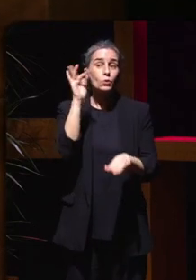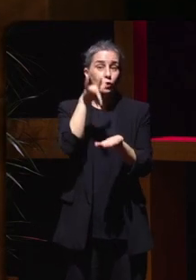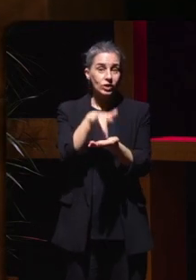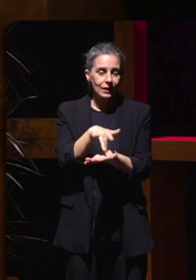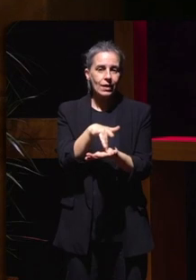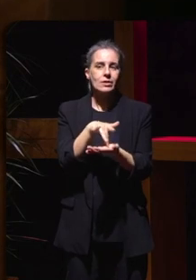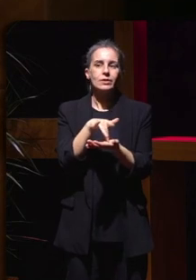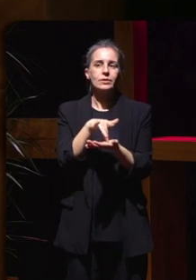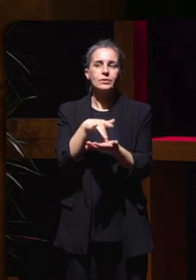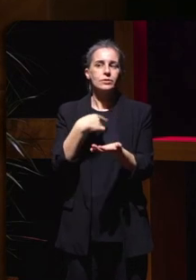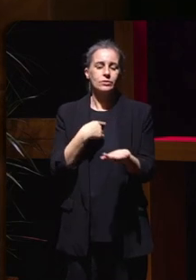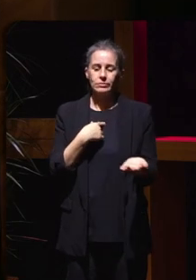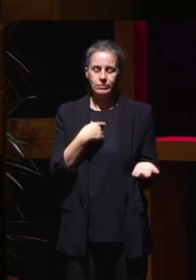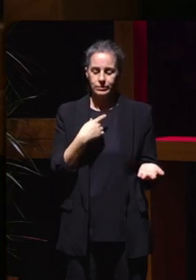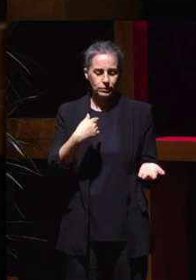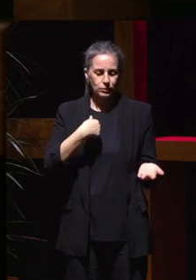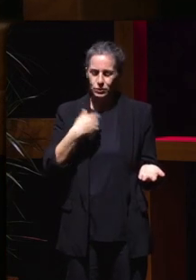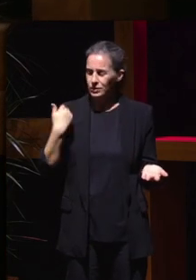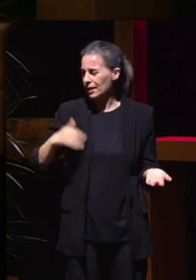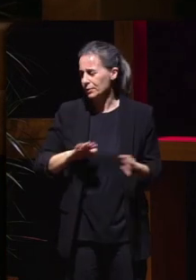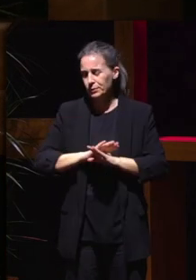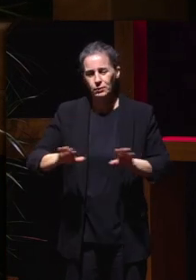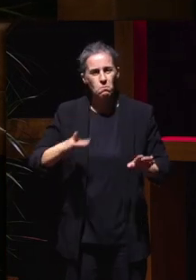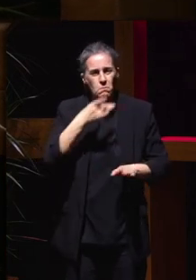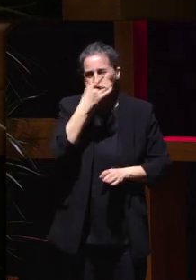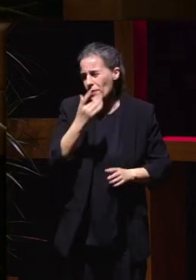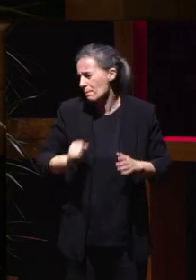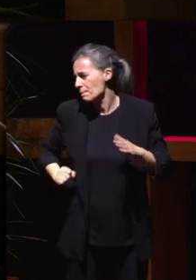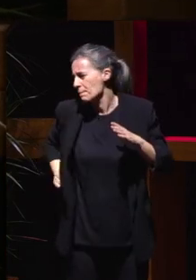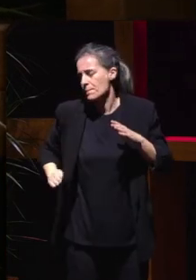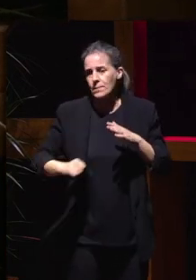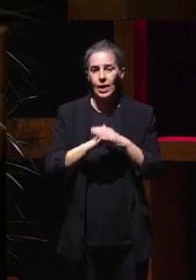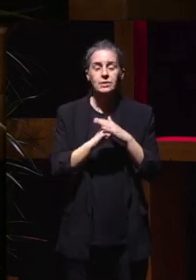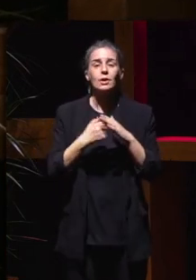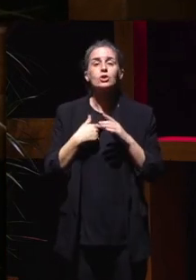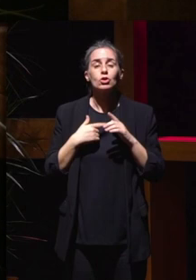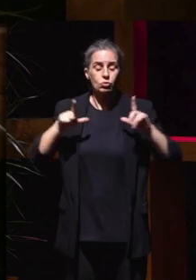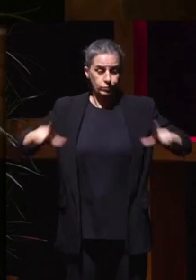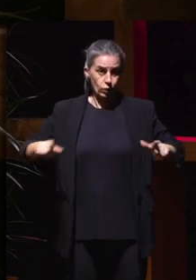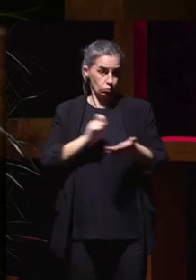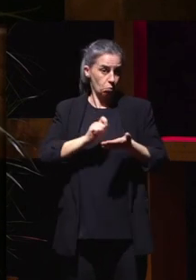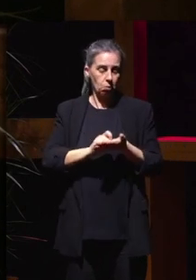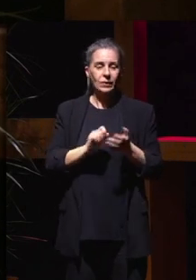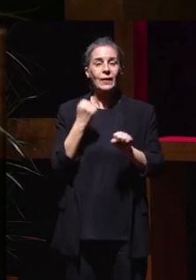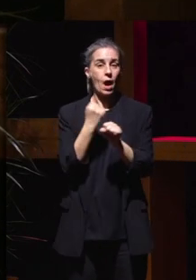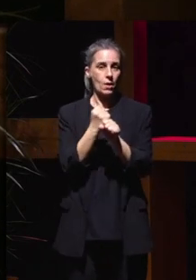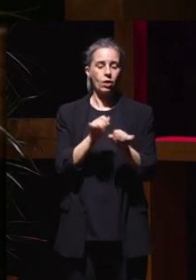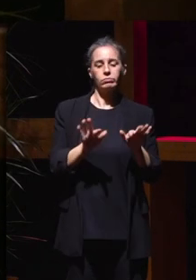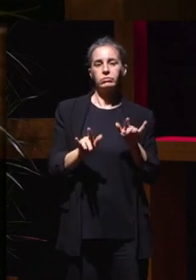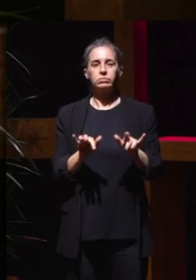se puede humillar a una persona ego estaban a redacción trabajando No no ordenador que me correspondía